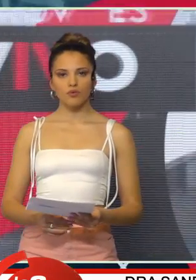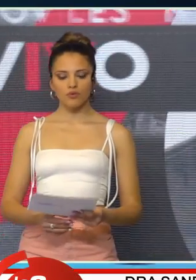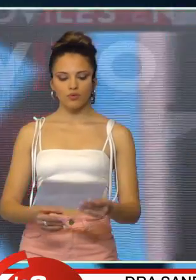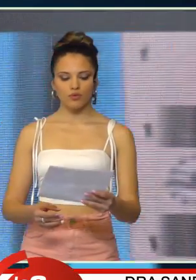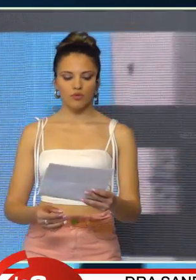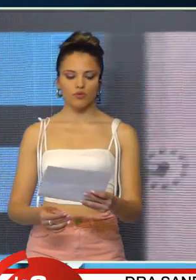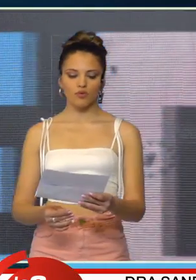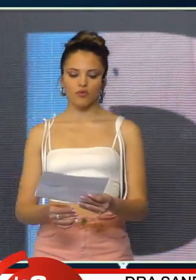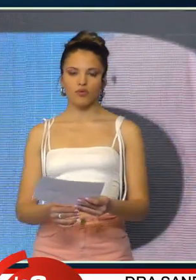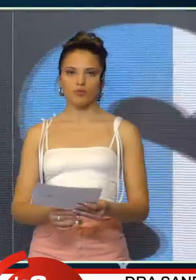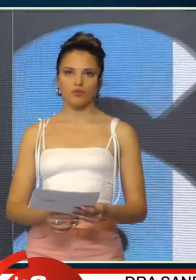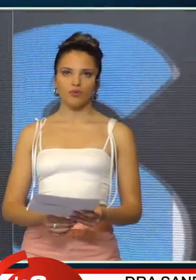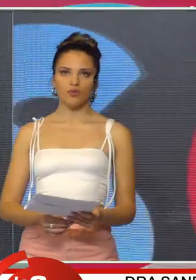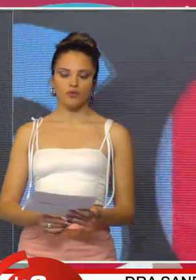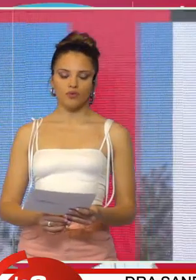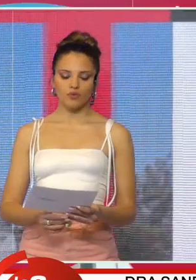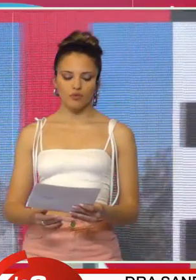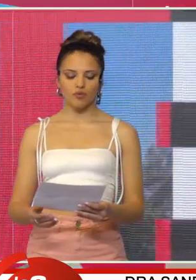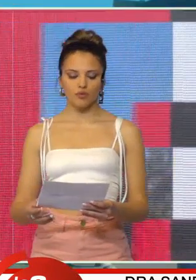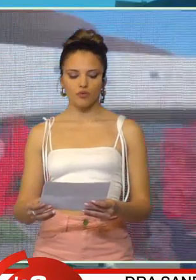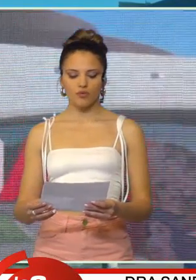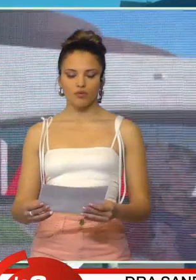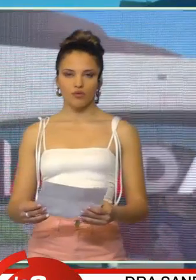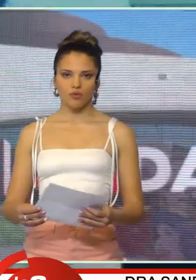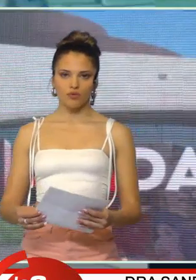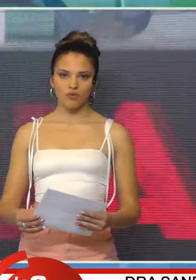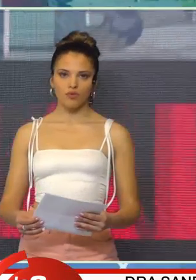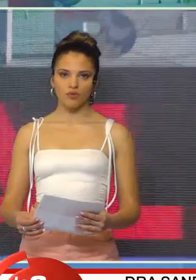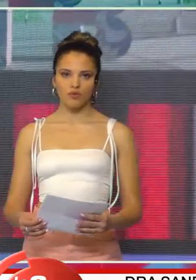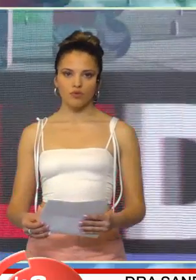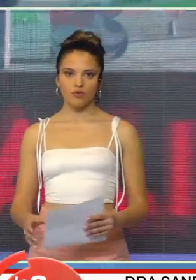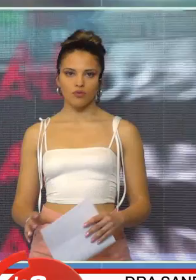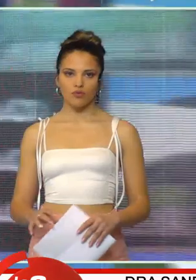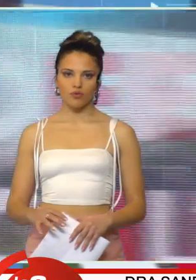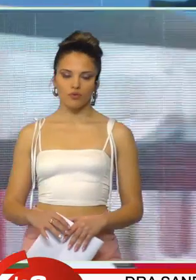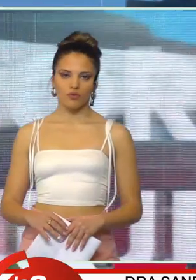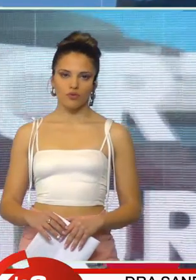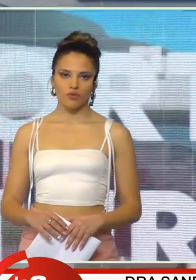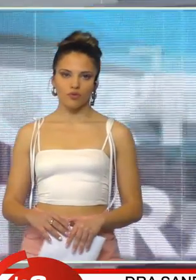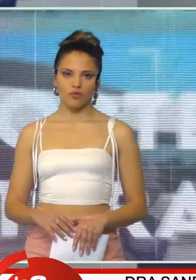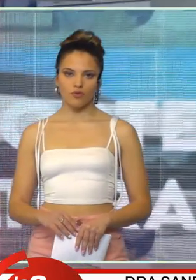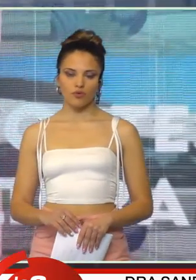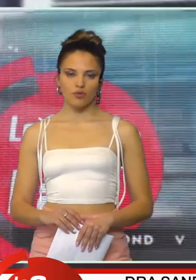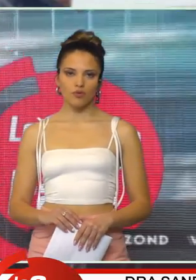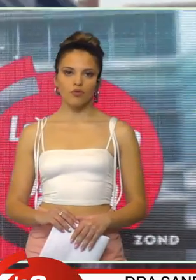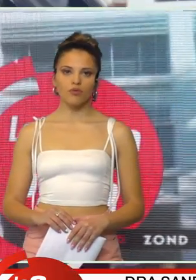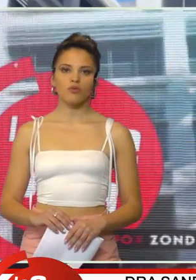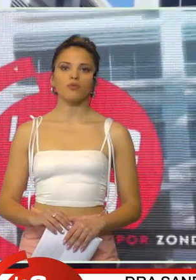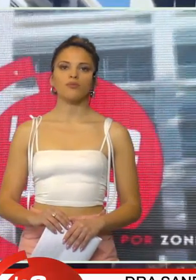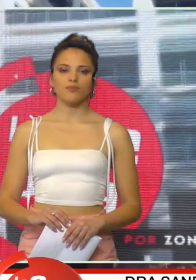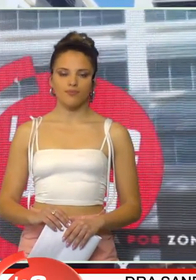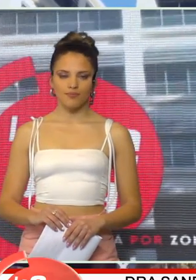de screening internacional aceptado para descartar o para apoyar el diagnóstico es